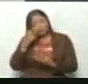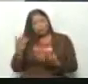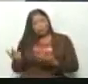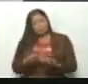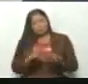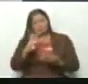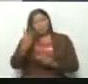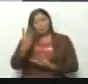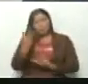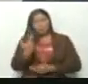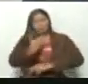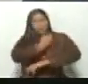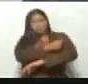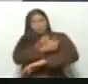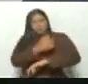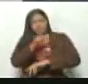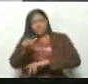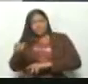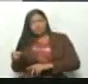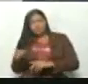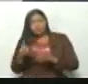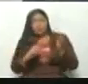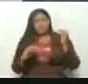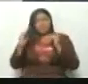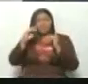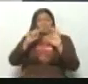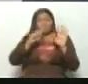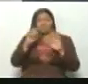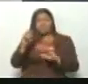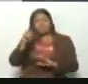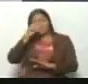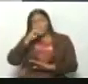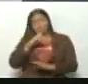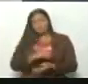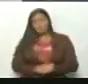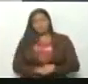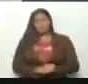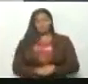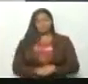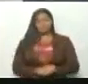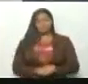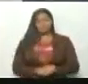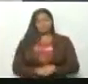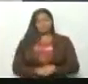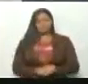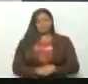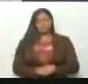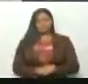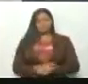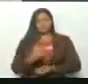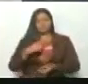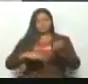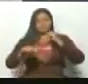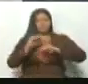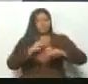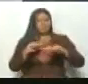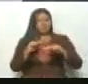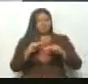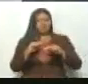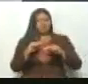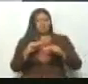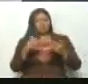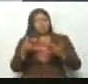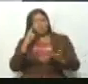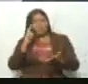reciba la cuarta dosis estas personas mayores a 60 años, nuestros adultos mayores, que permite una defensa adicional ante